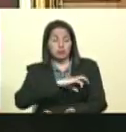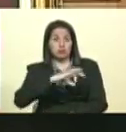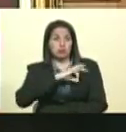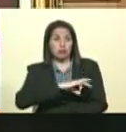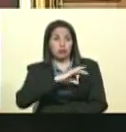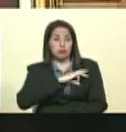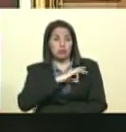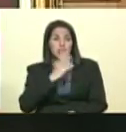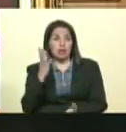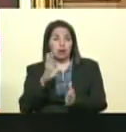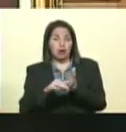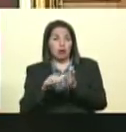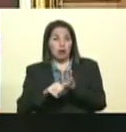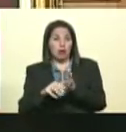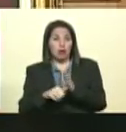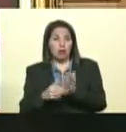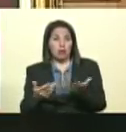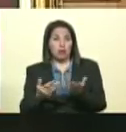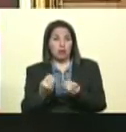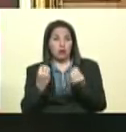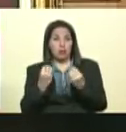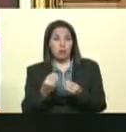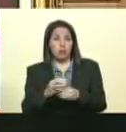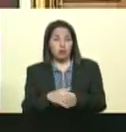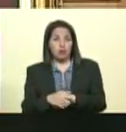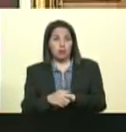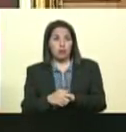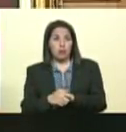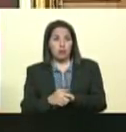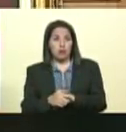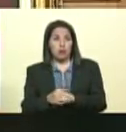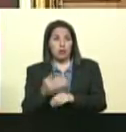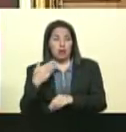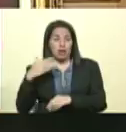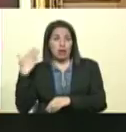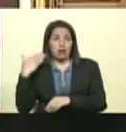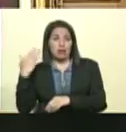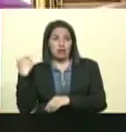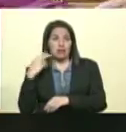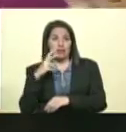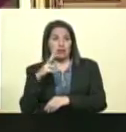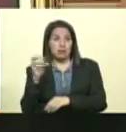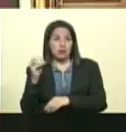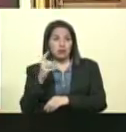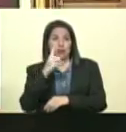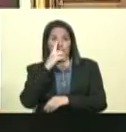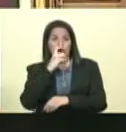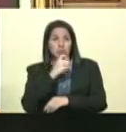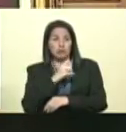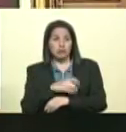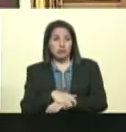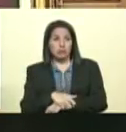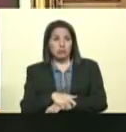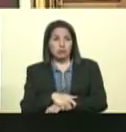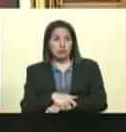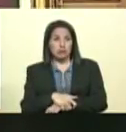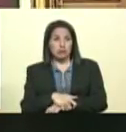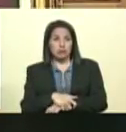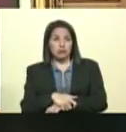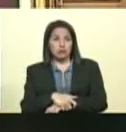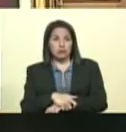las robaron en el año 97, hace 20 años. Éramos unos muchachos